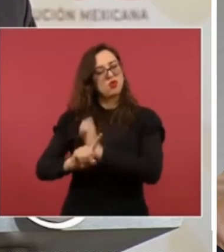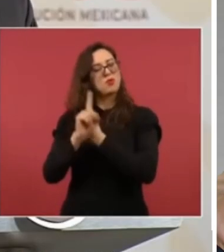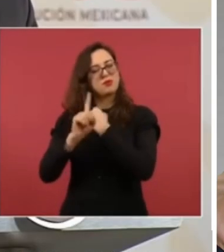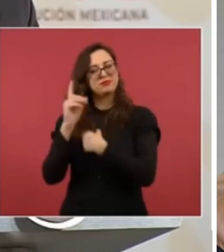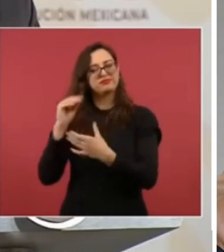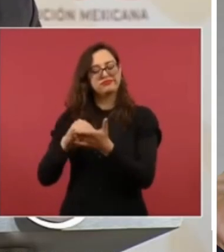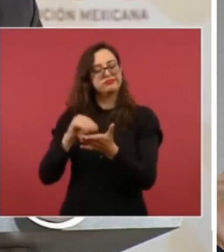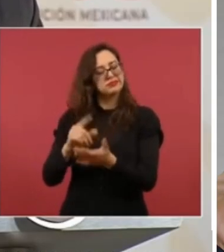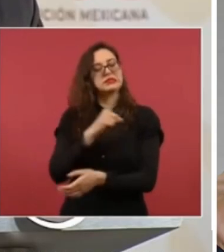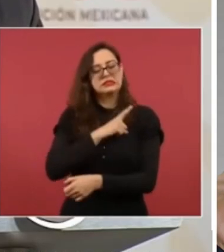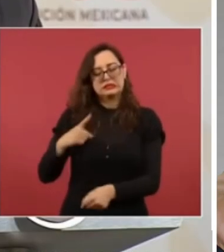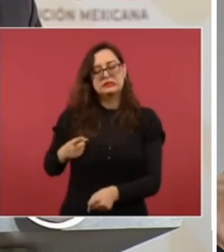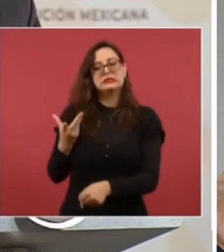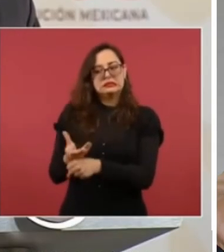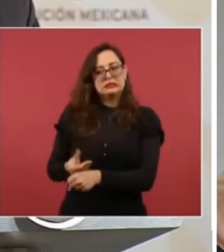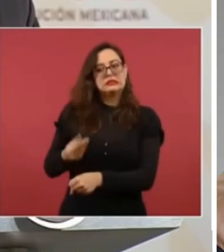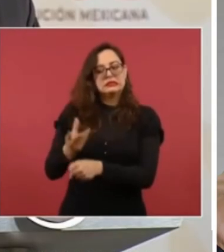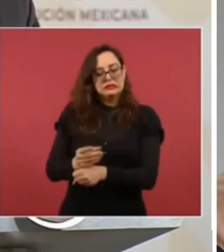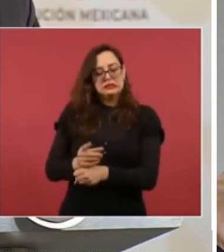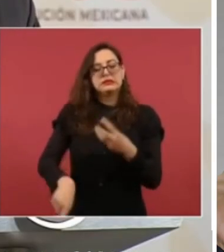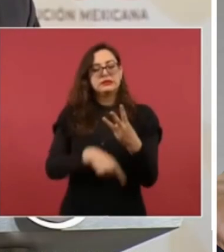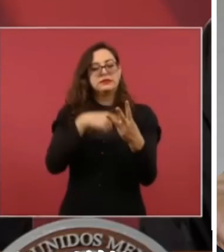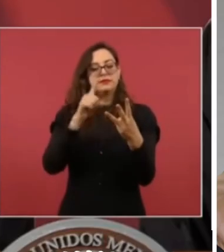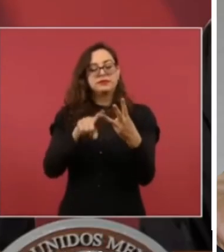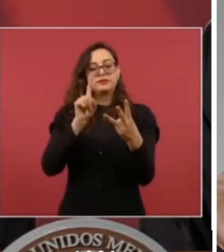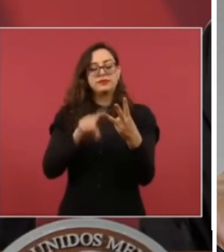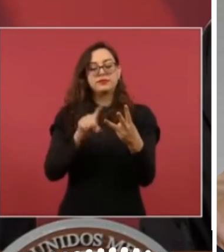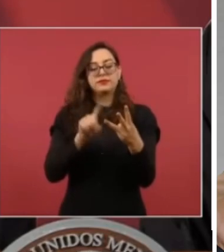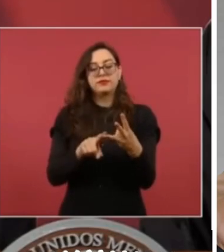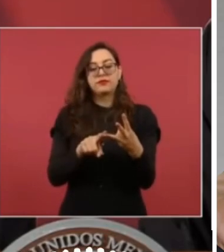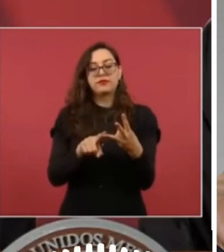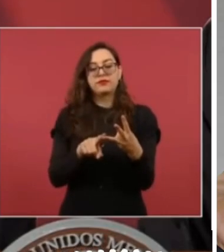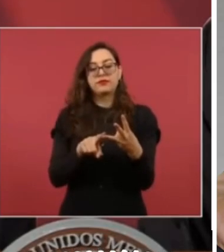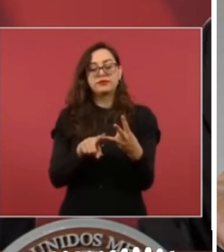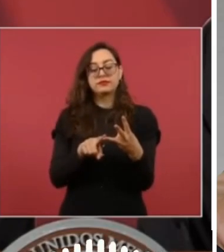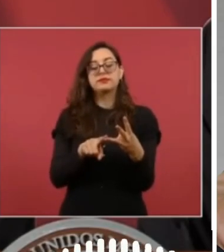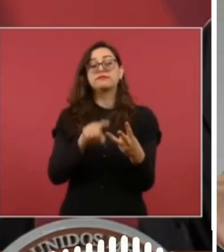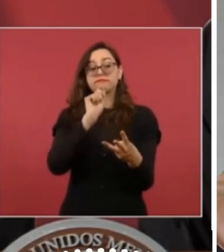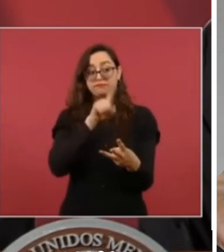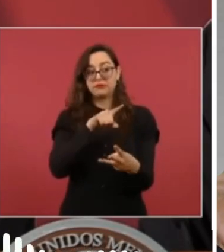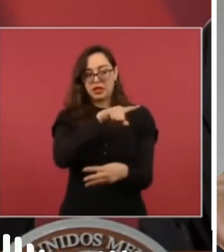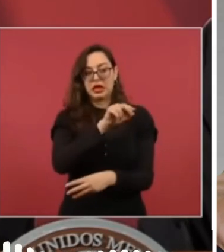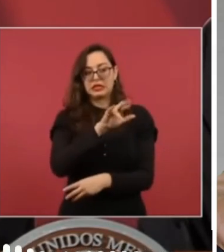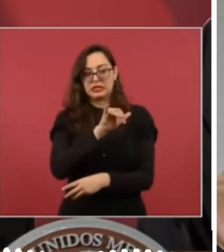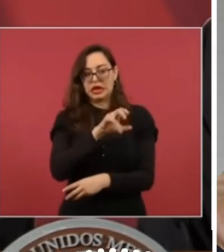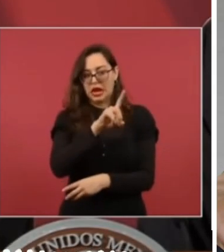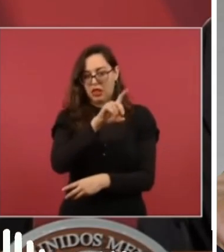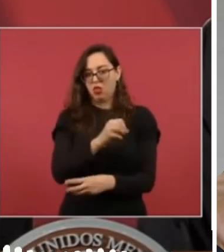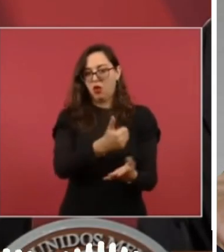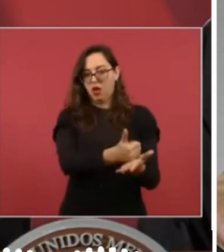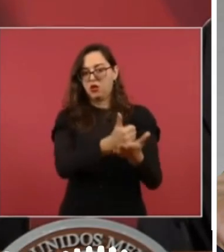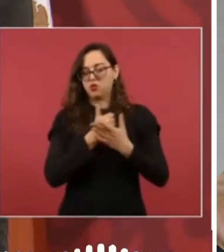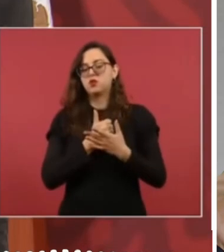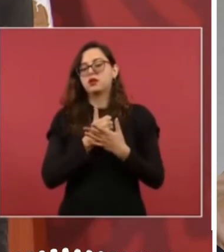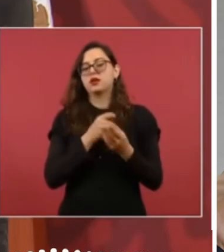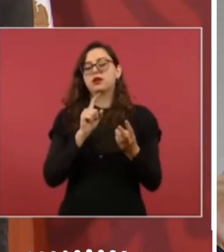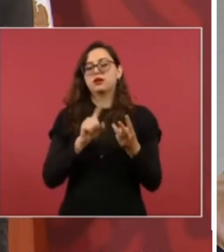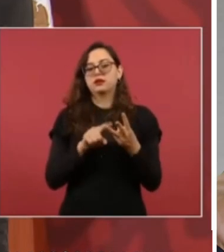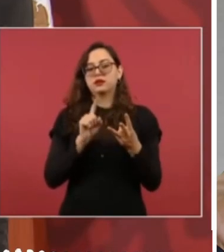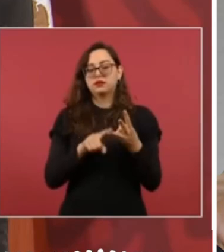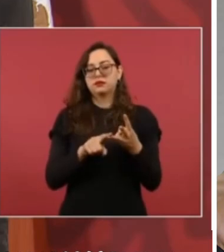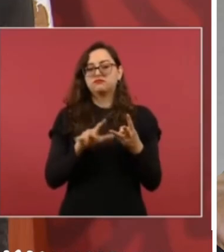lo vi a él. Yo mandé la comunicación y he usado los conductos correspondientes y él es muy respetuoso.